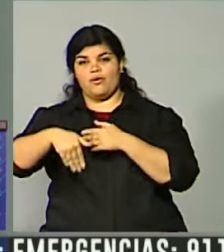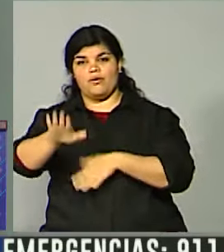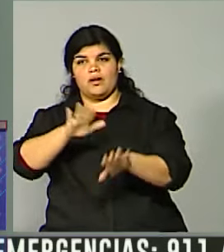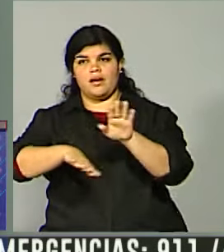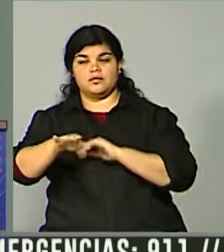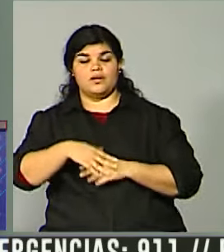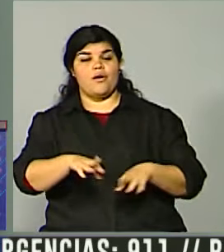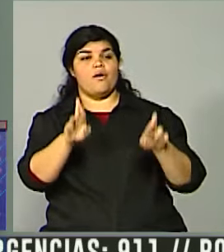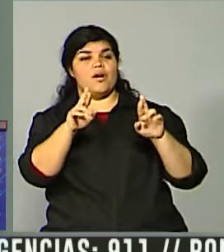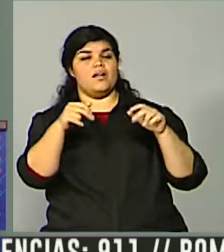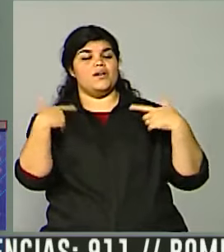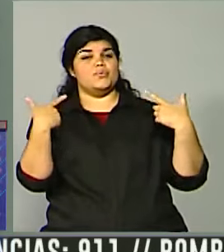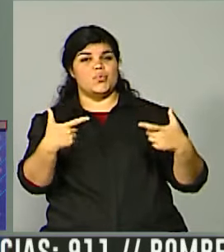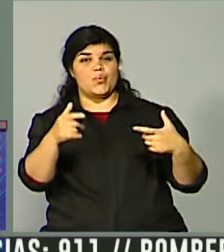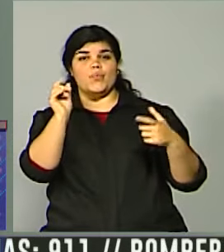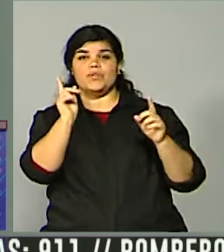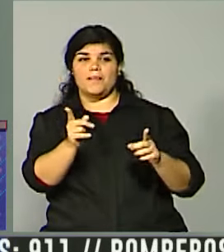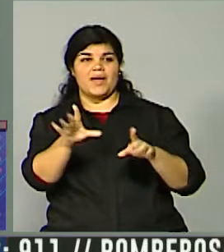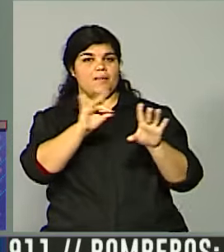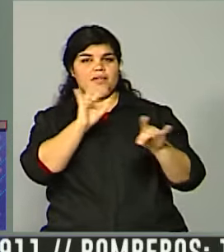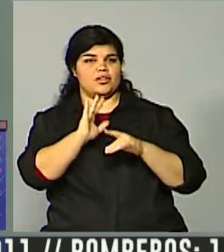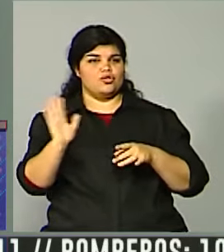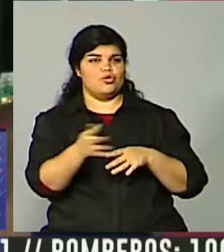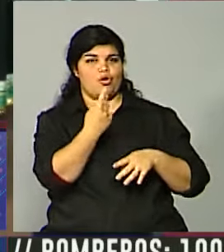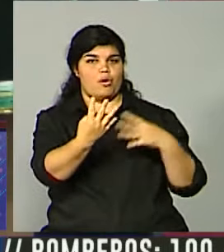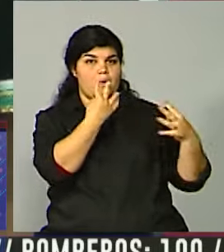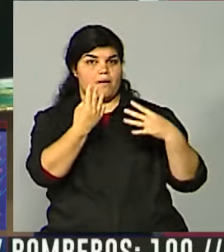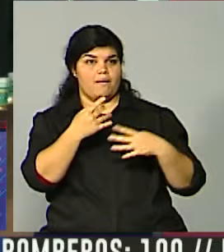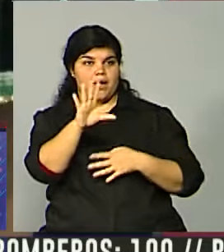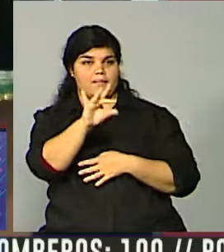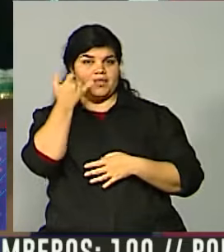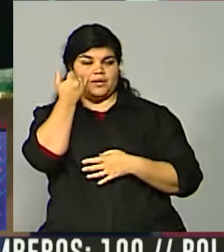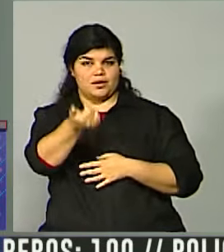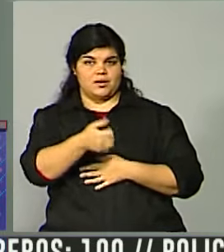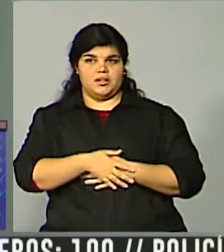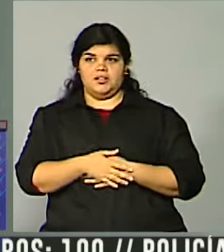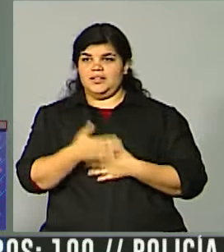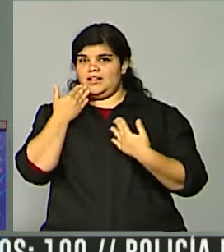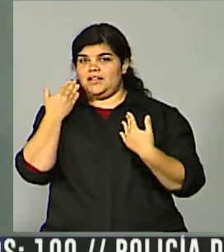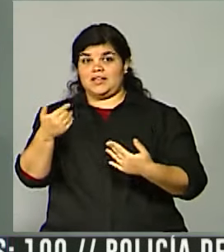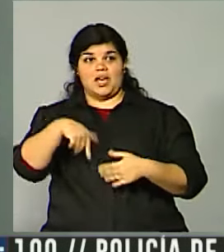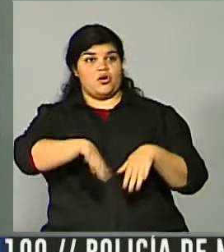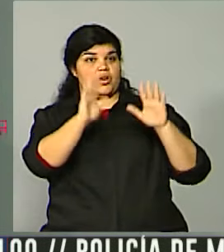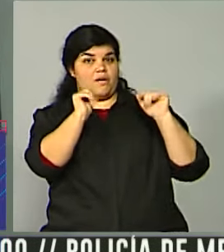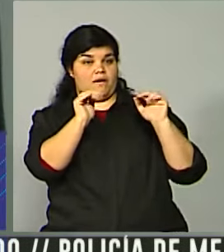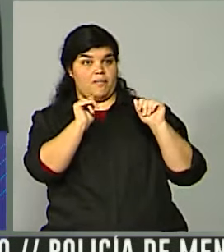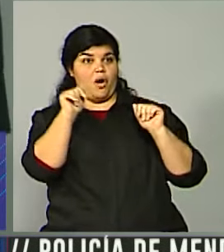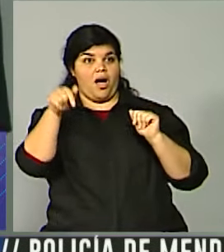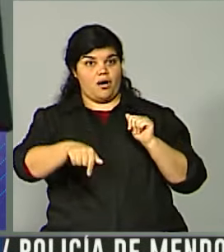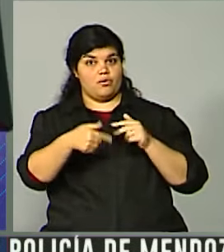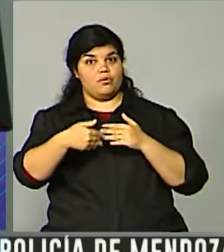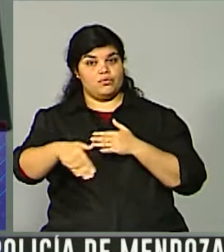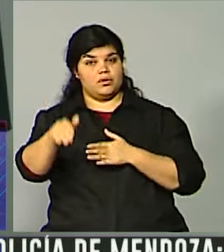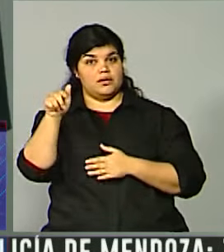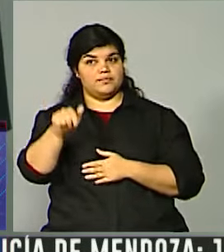nosotros les deseamos que tengan mucho éxito y la invitación está hecha para toda la gente que nos está viendo. Muchísimas gracias. Bueno, nos tenemos que ir y nos vamos a ir con ellos también, ¿no? Nos vamos a ir con